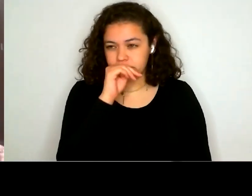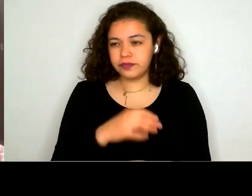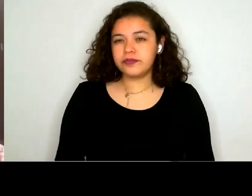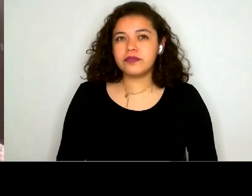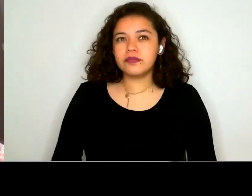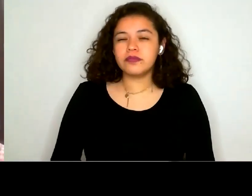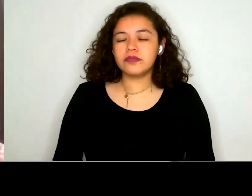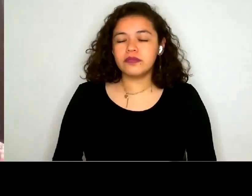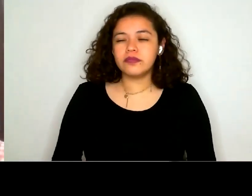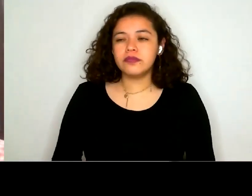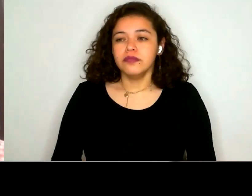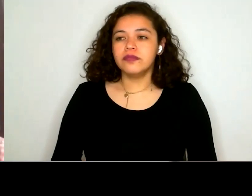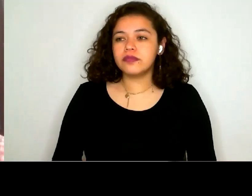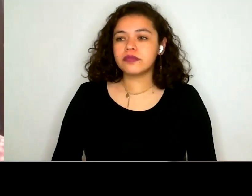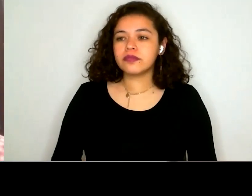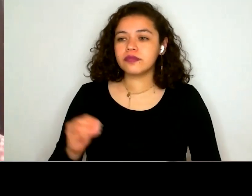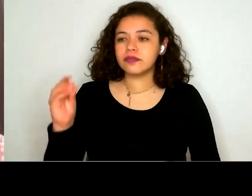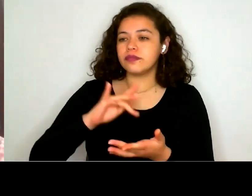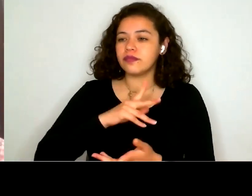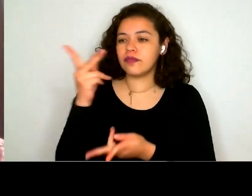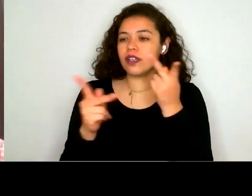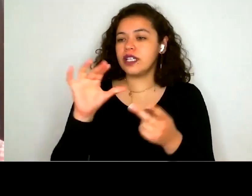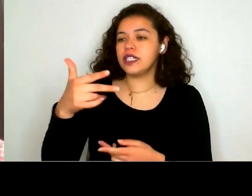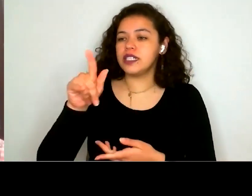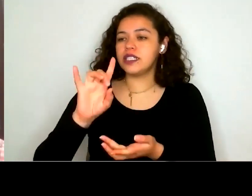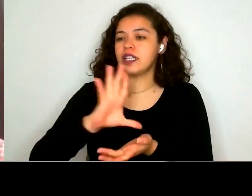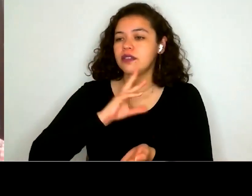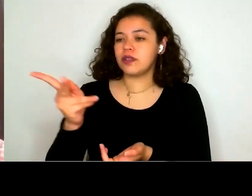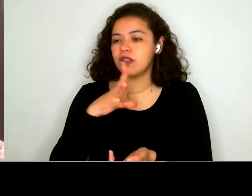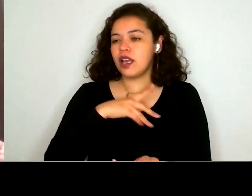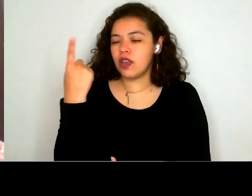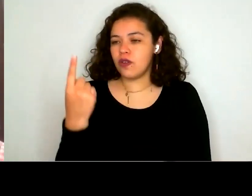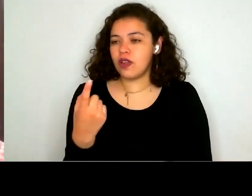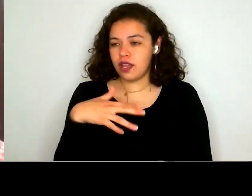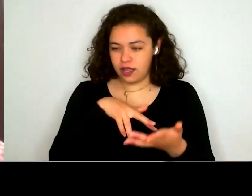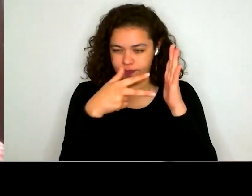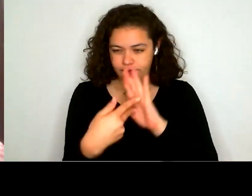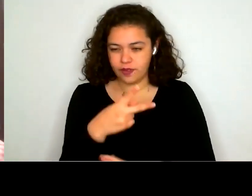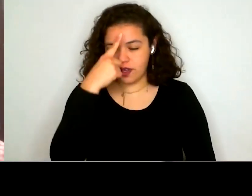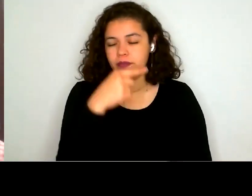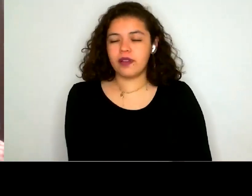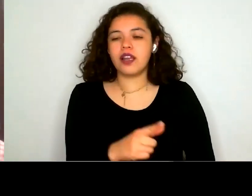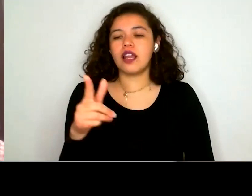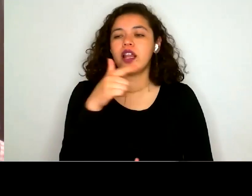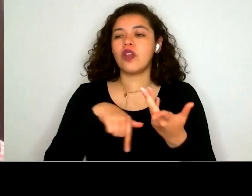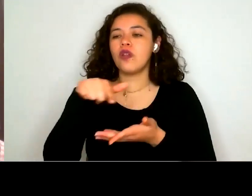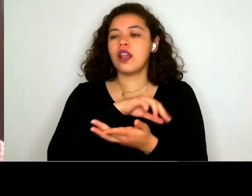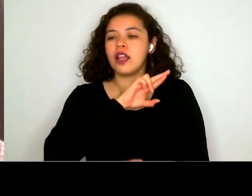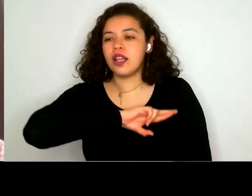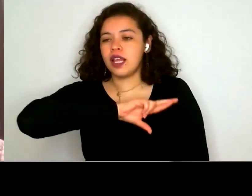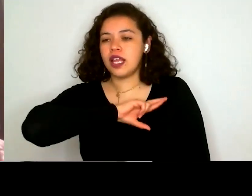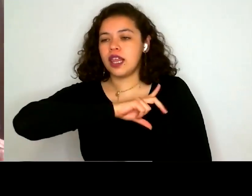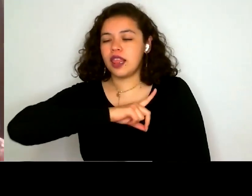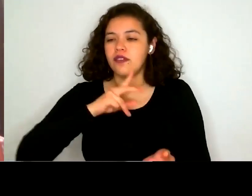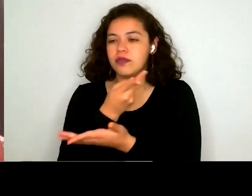Muchas gracias, Lupita. También tenemos una pregunta por medio del chat, ingeniero. Para establecimientos arrendados, ¿se debe pedir el programa interno